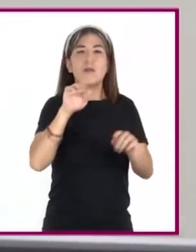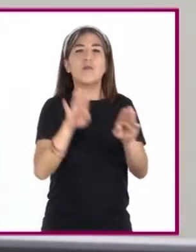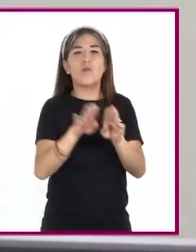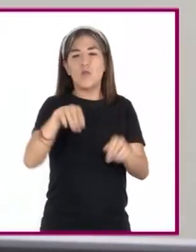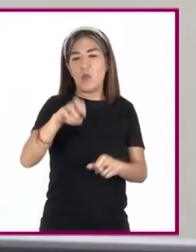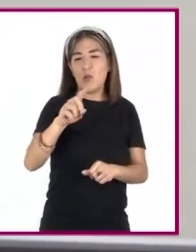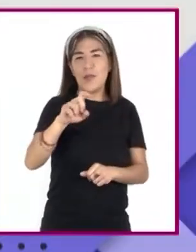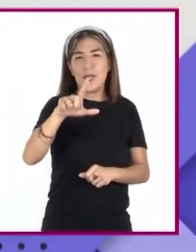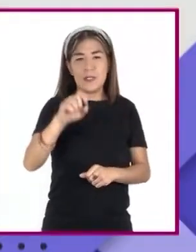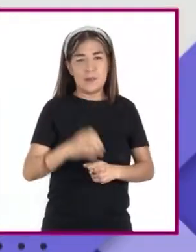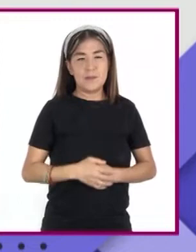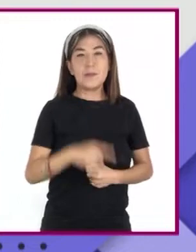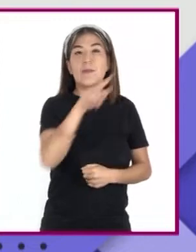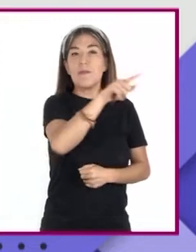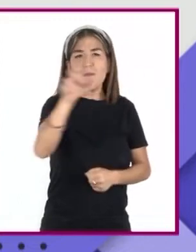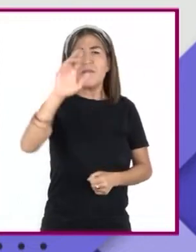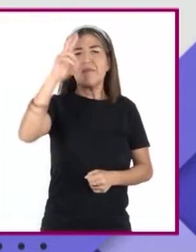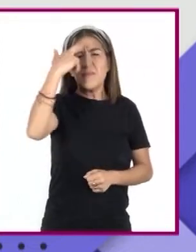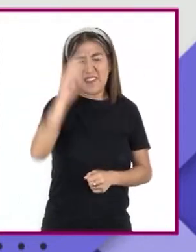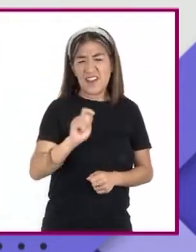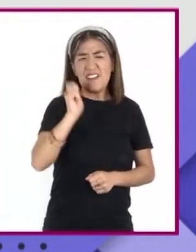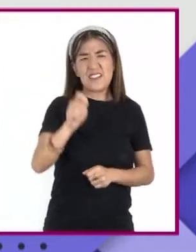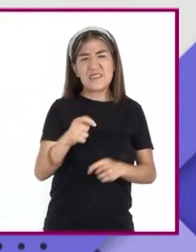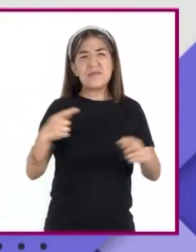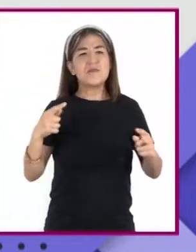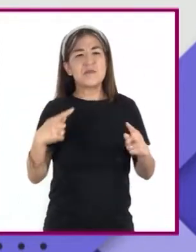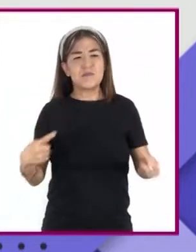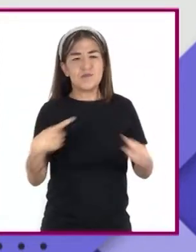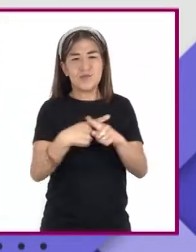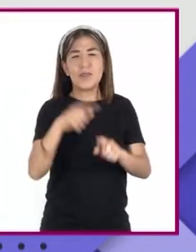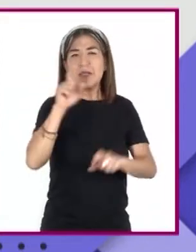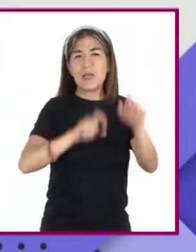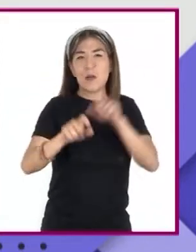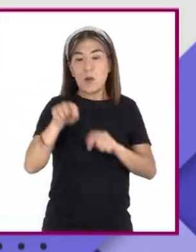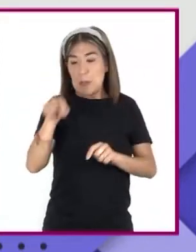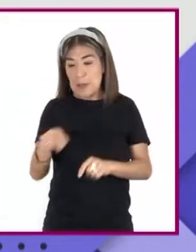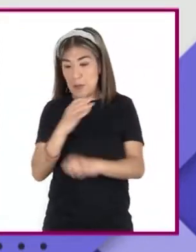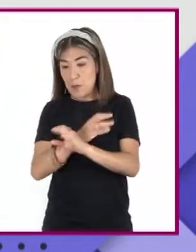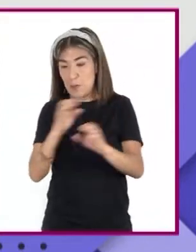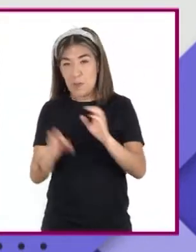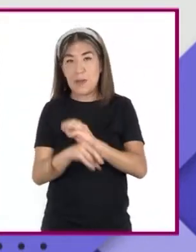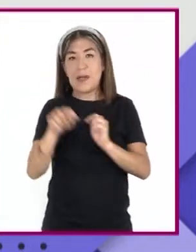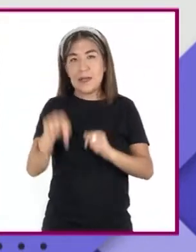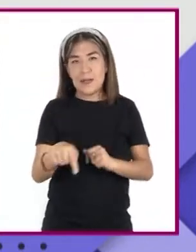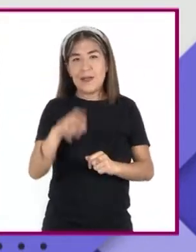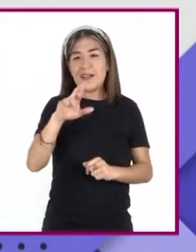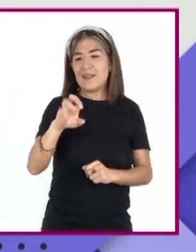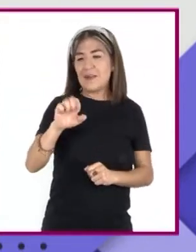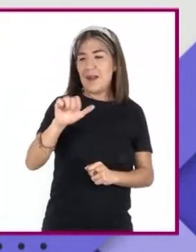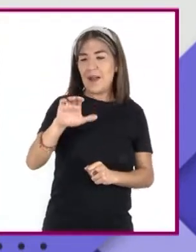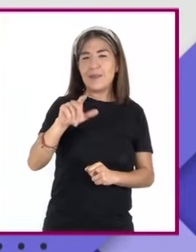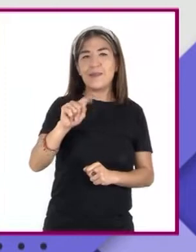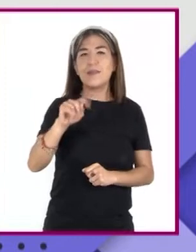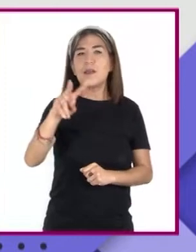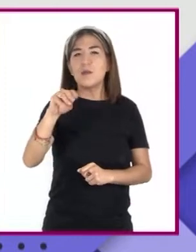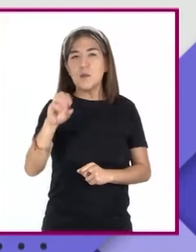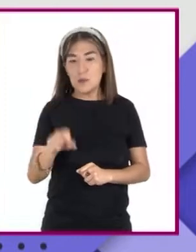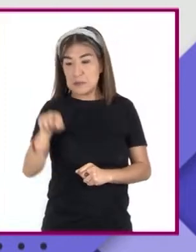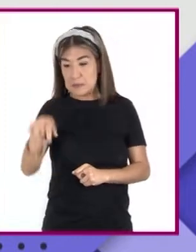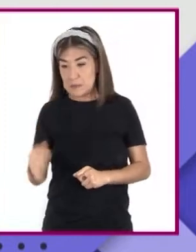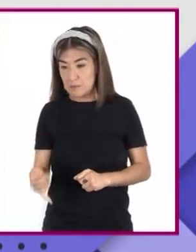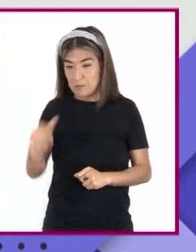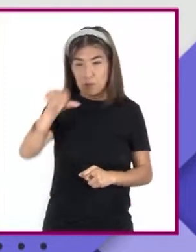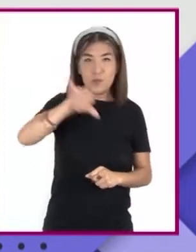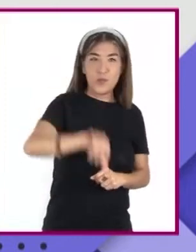una reacción química es un proceso mediante el cual unas sustancias llamadas reactivos se